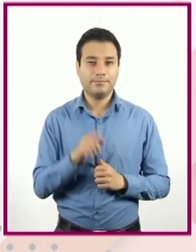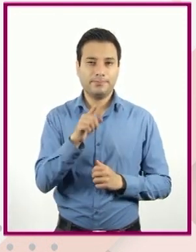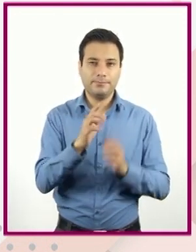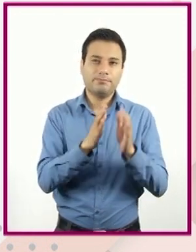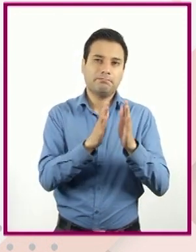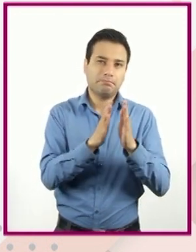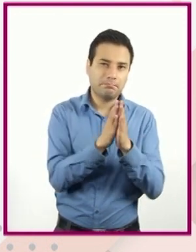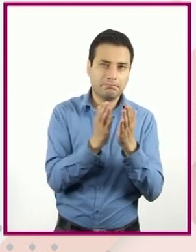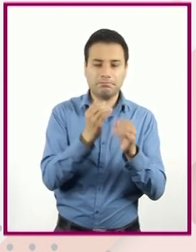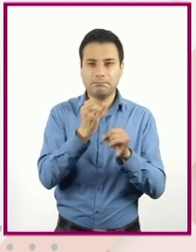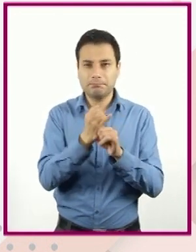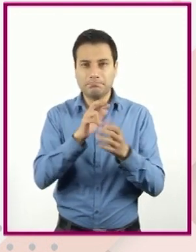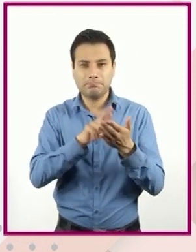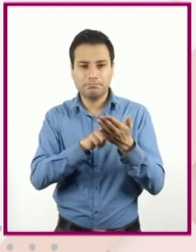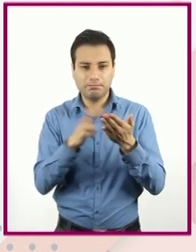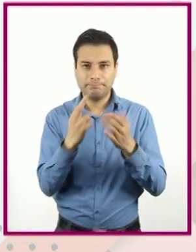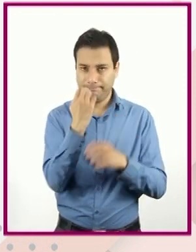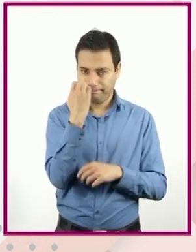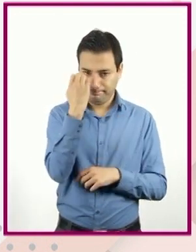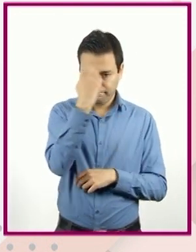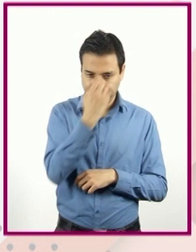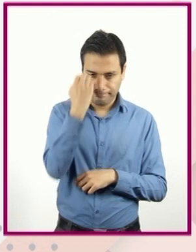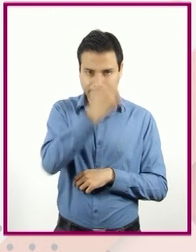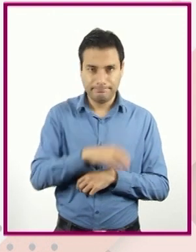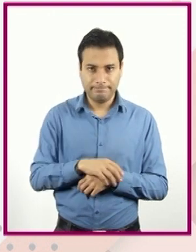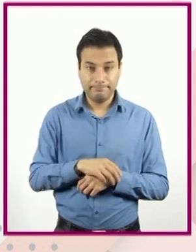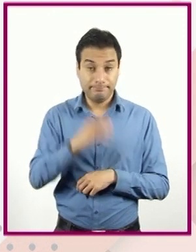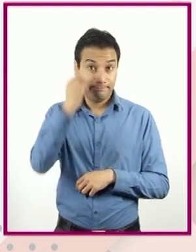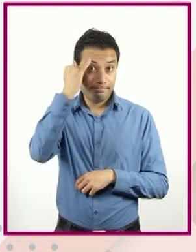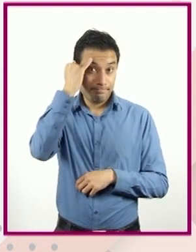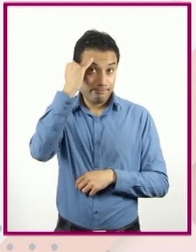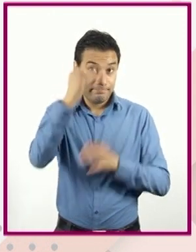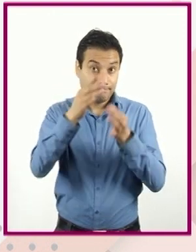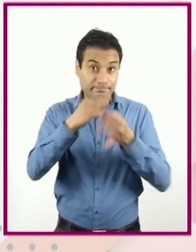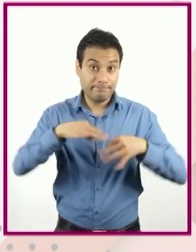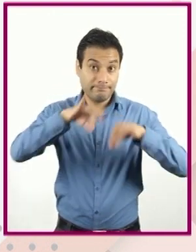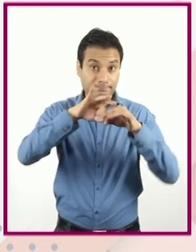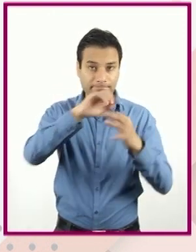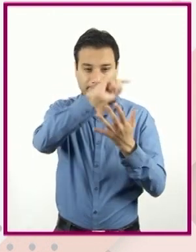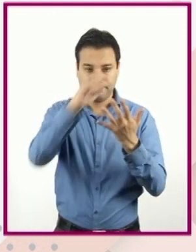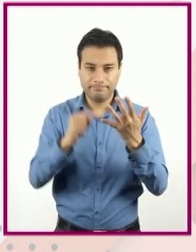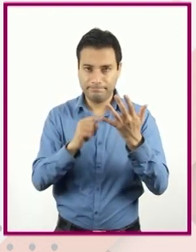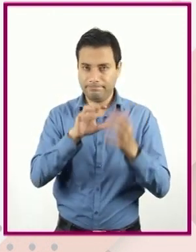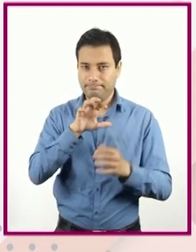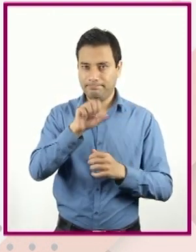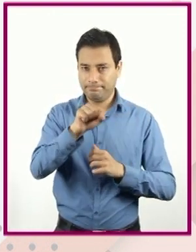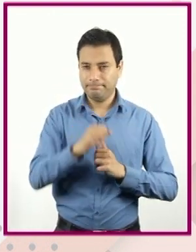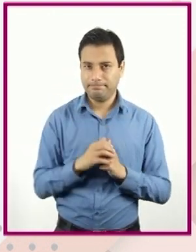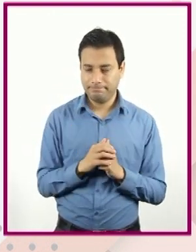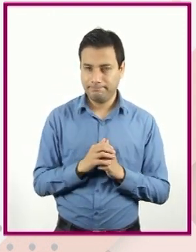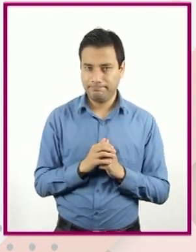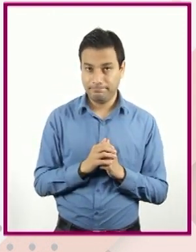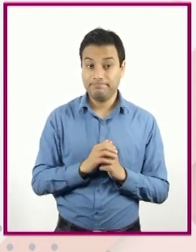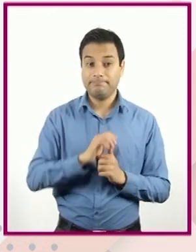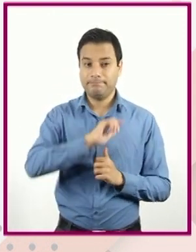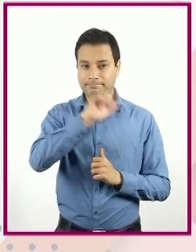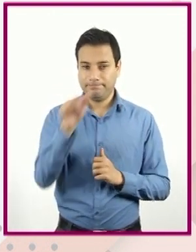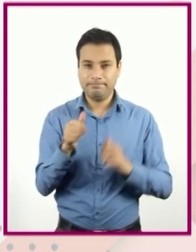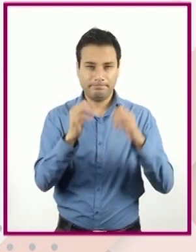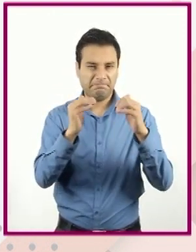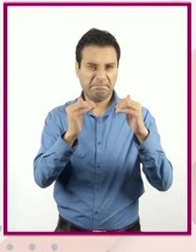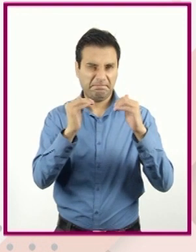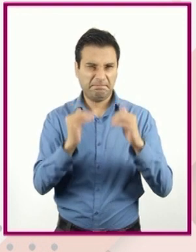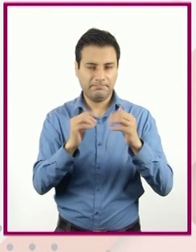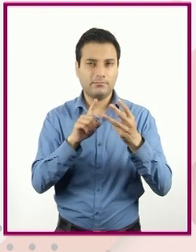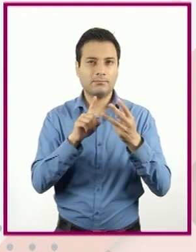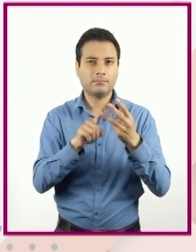e identificar las ideas principales y las que las complementan. Luego, determinar el tipo de ficha